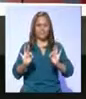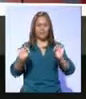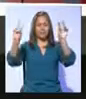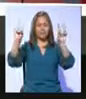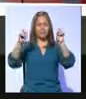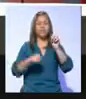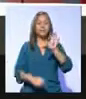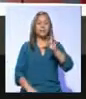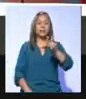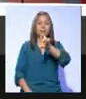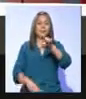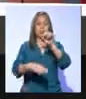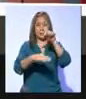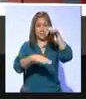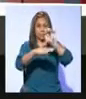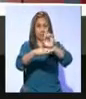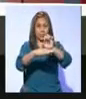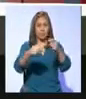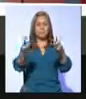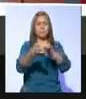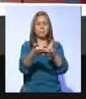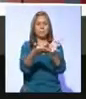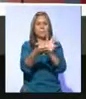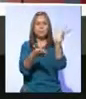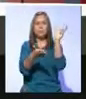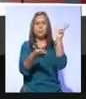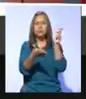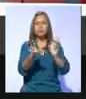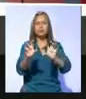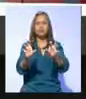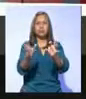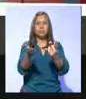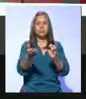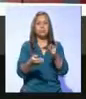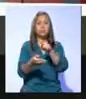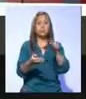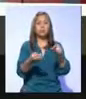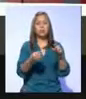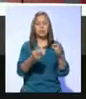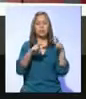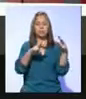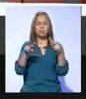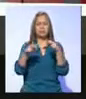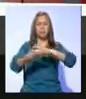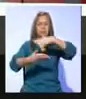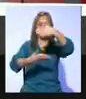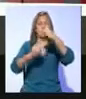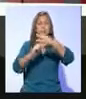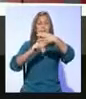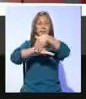través de la señal de Televisión Legislativa del Ecuador y la radio de la Asamblea Nacional. También a quienes nos siguen por internet, por